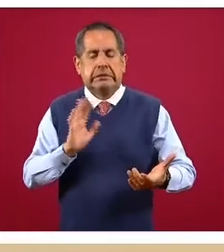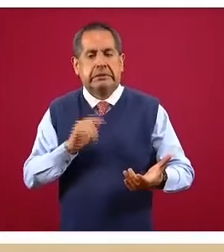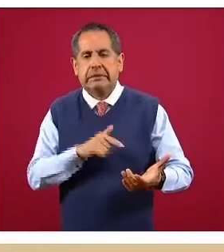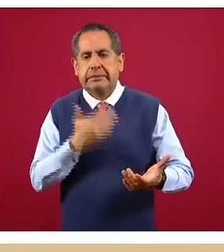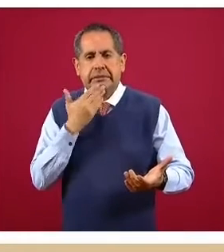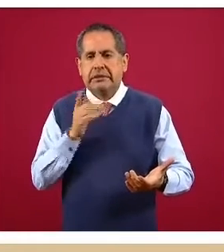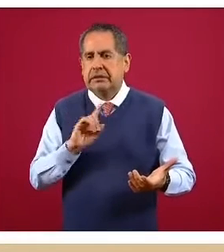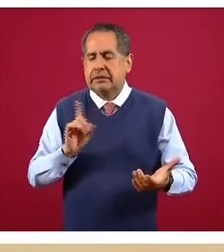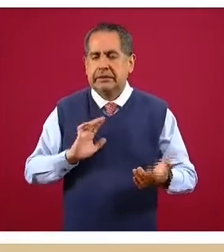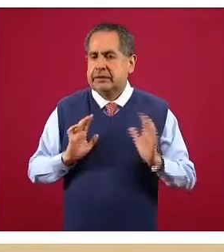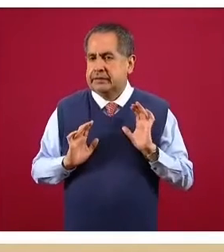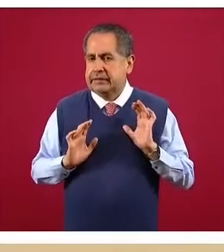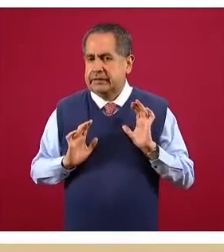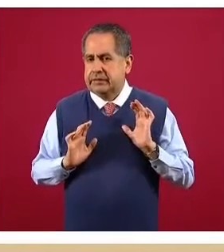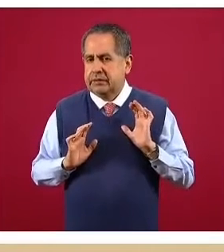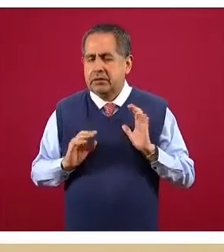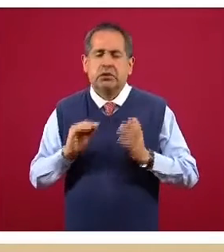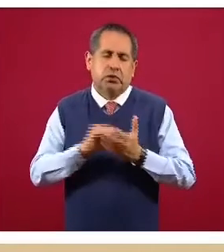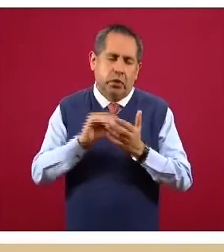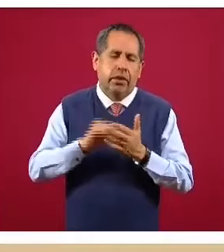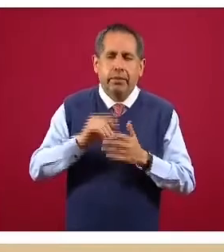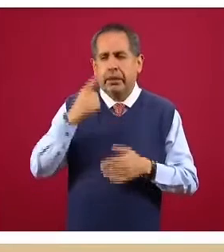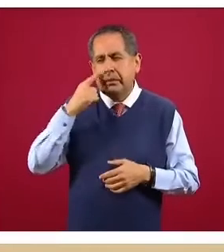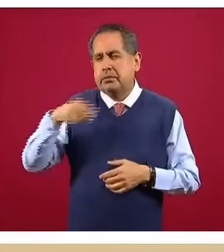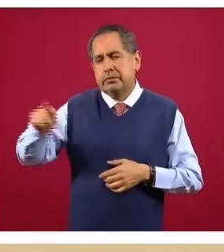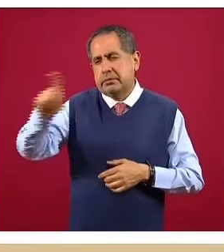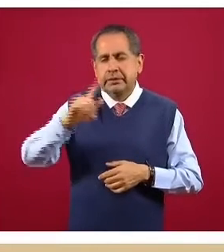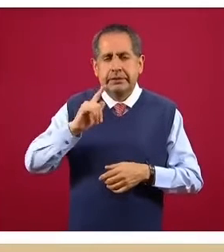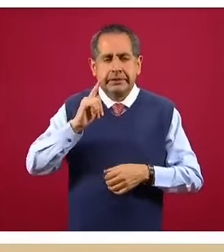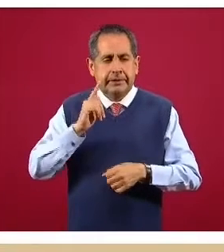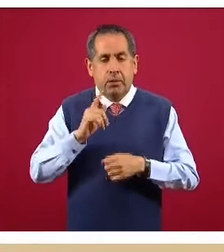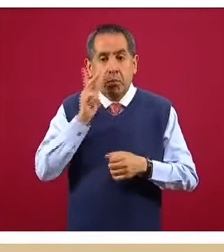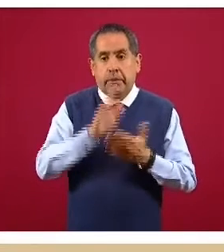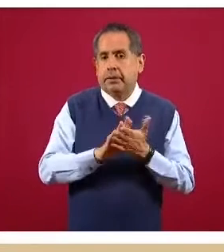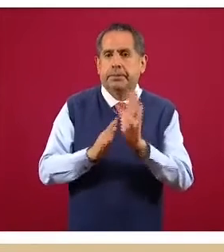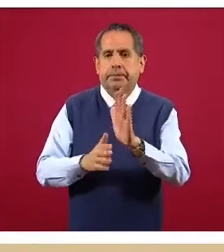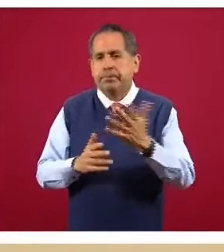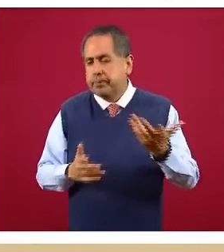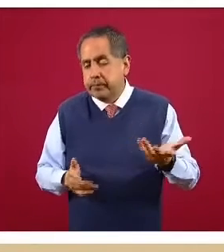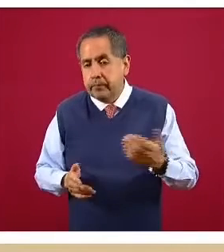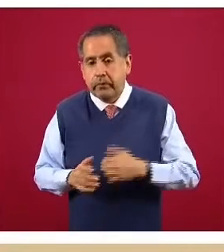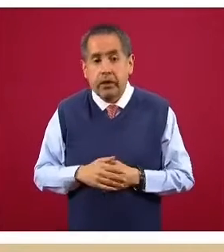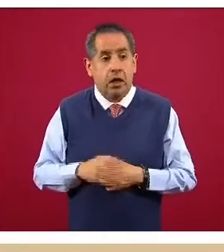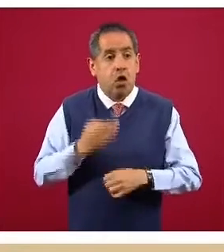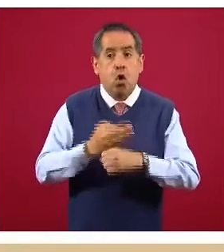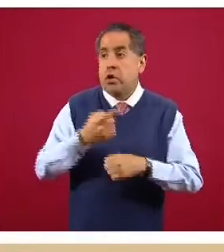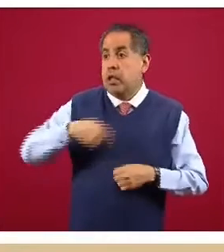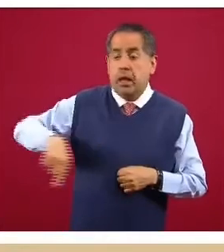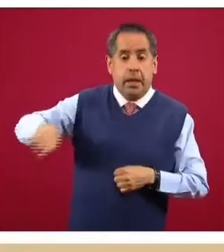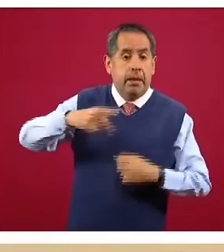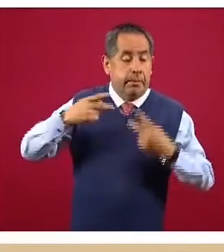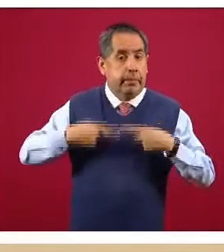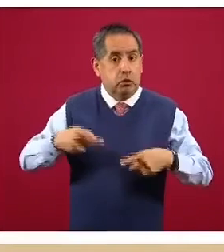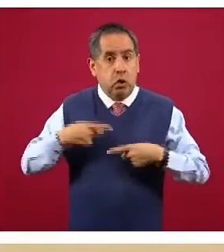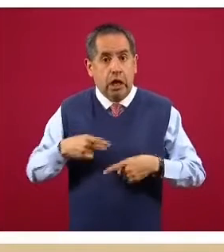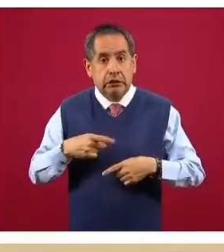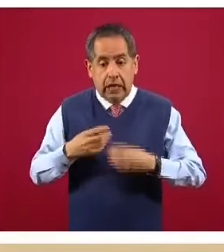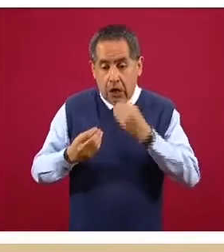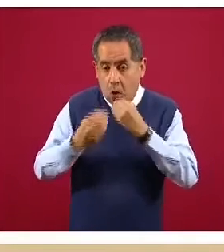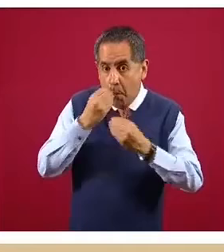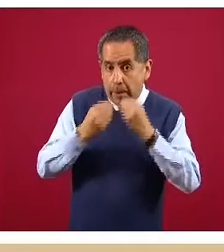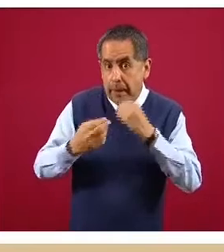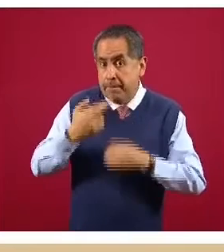visto, todavía anecdótico, aunque ya hay estudios para demostrarlo, que tanto se está modificando la dieta durante todo